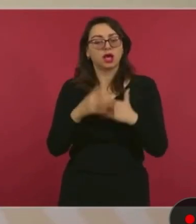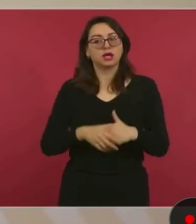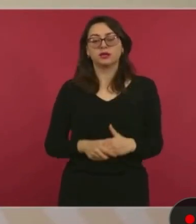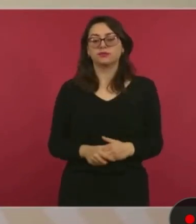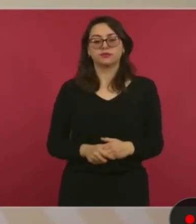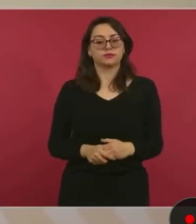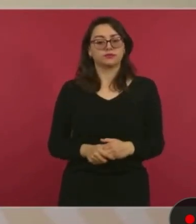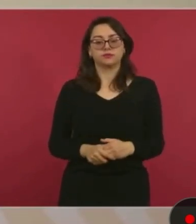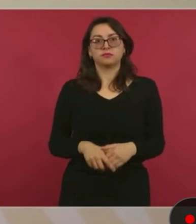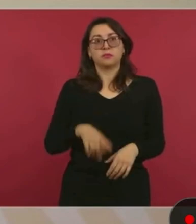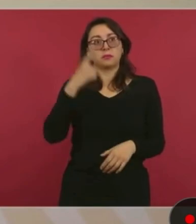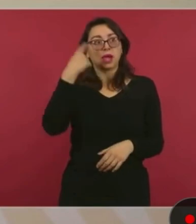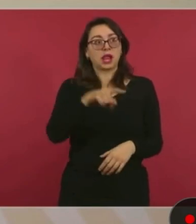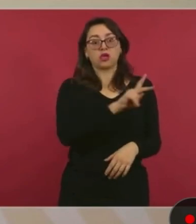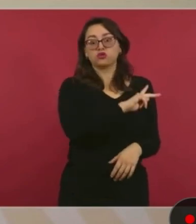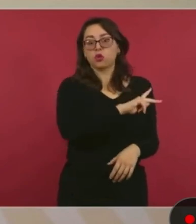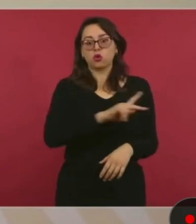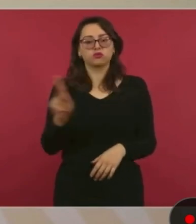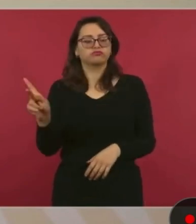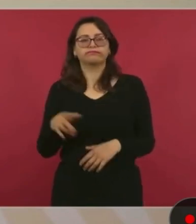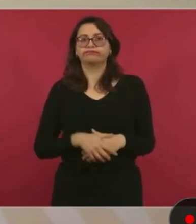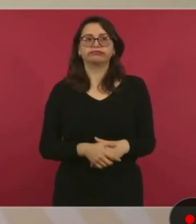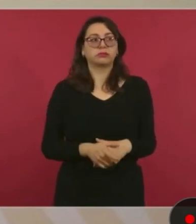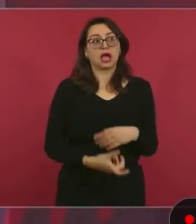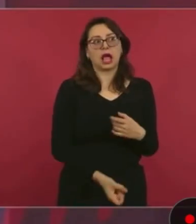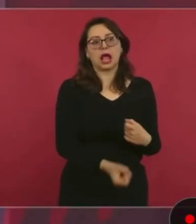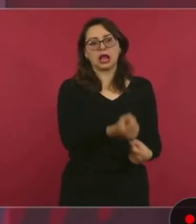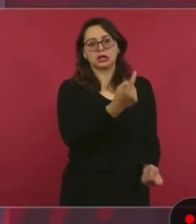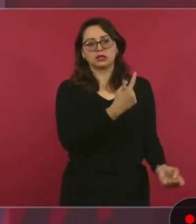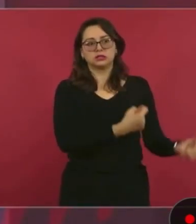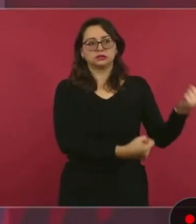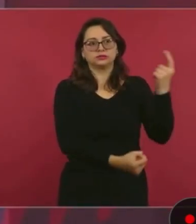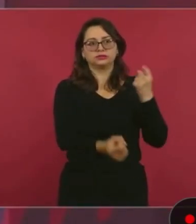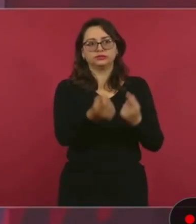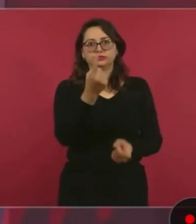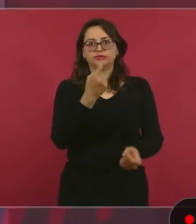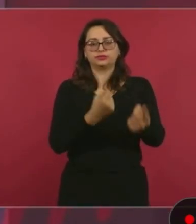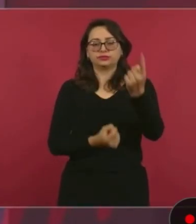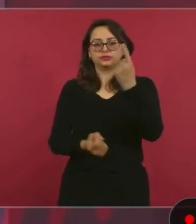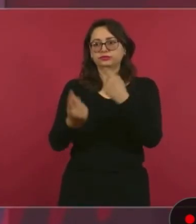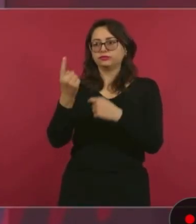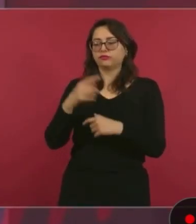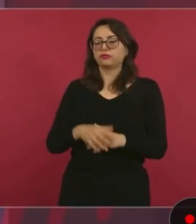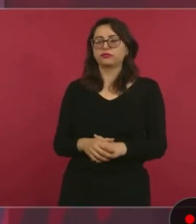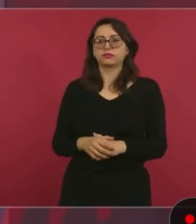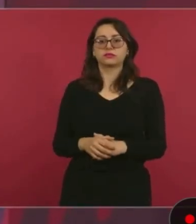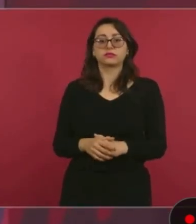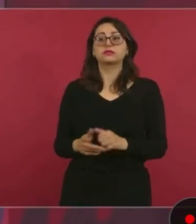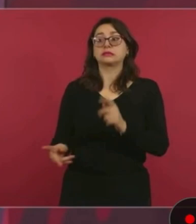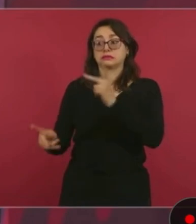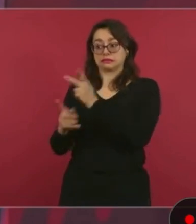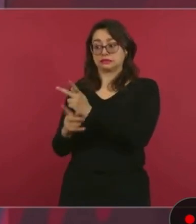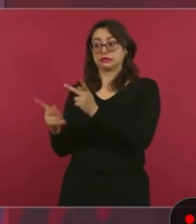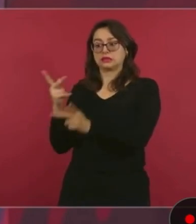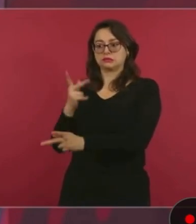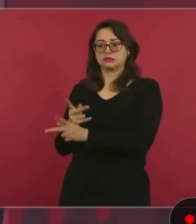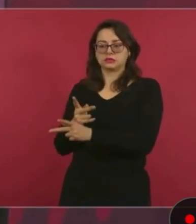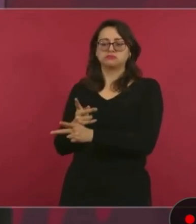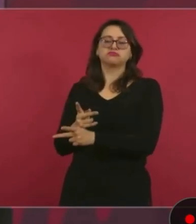las preparatorias, los bachilleres, ahí sí